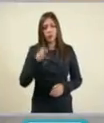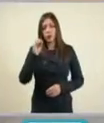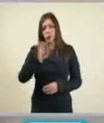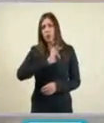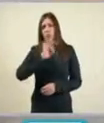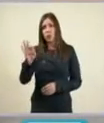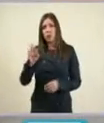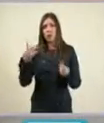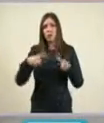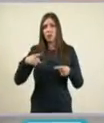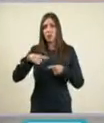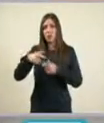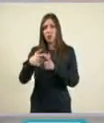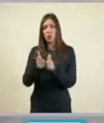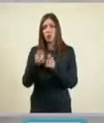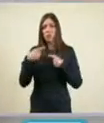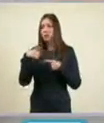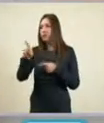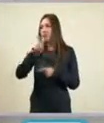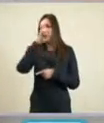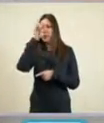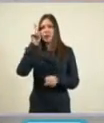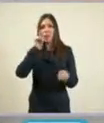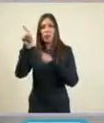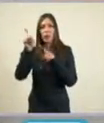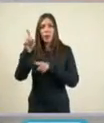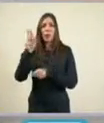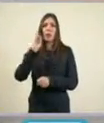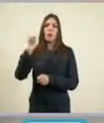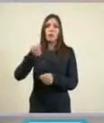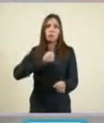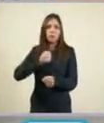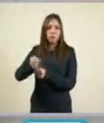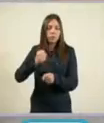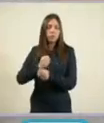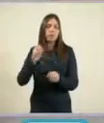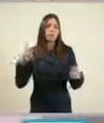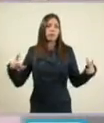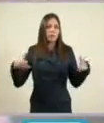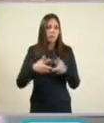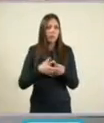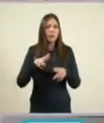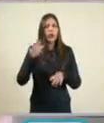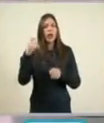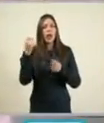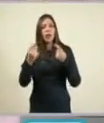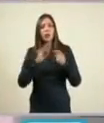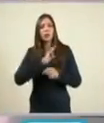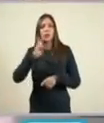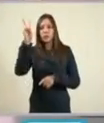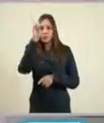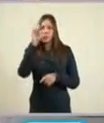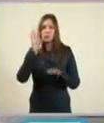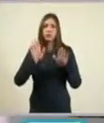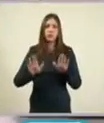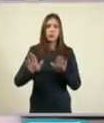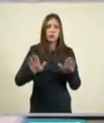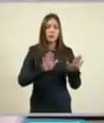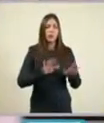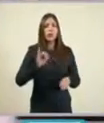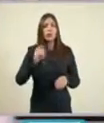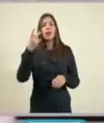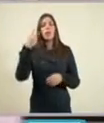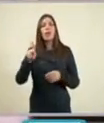tratar con violencia a los grupos violentos y quizá apacigues un poco aparentemente, pero se está gestando muchísima